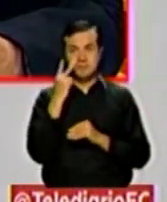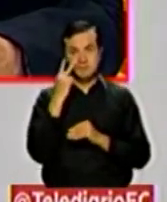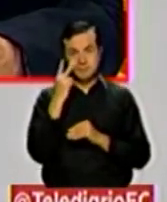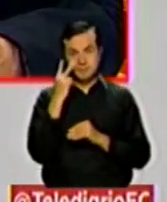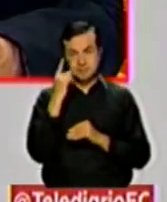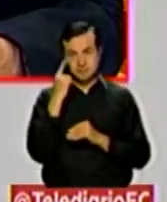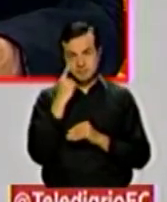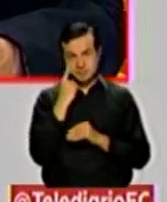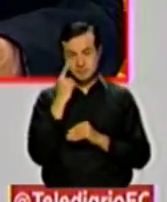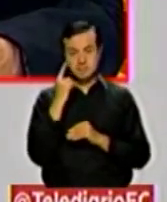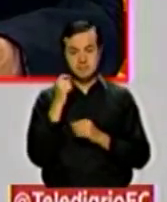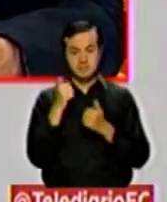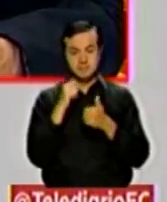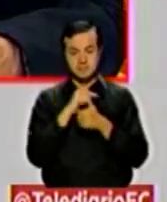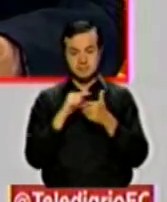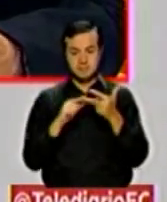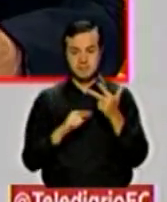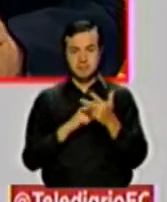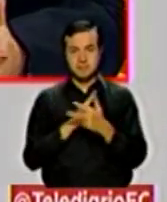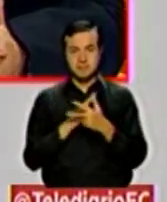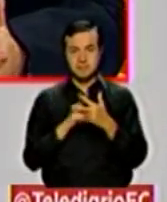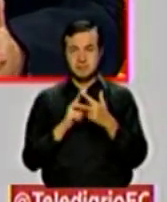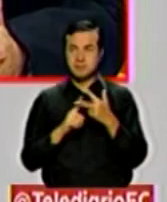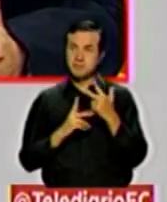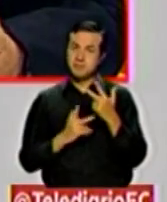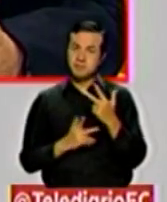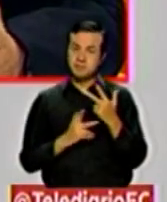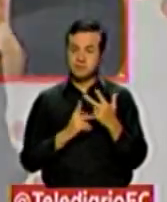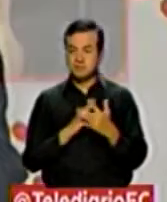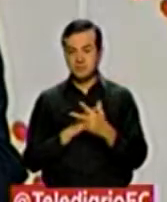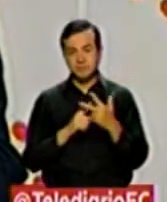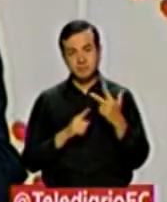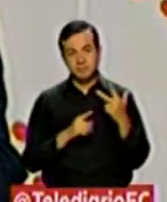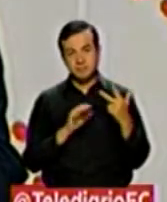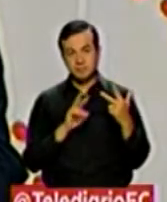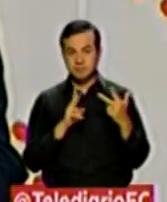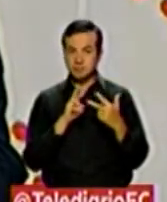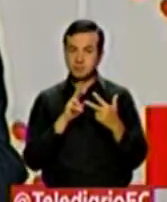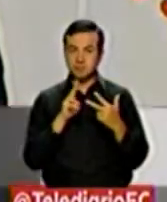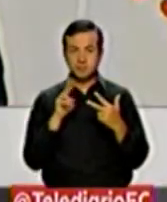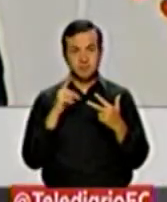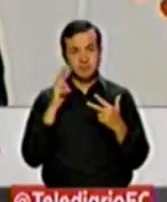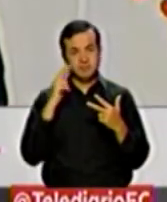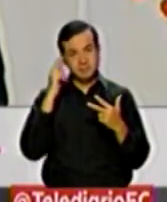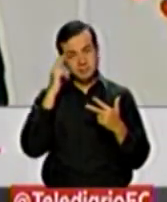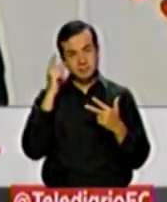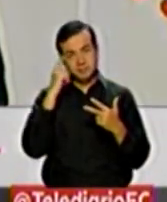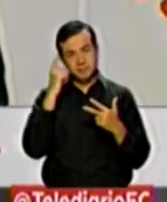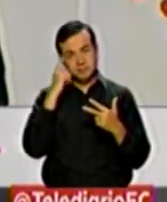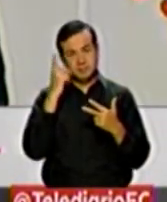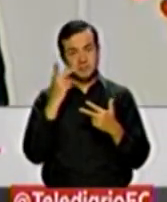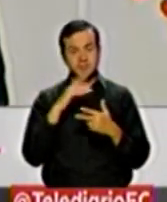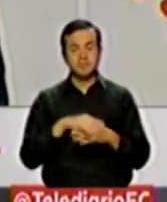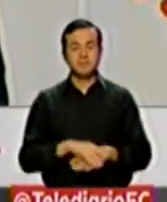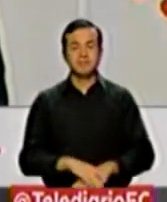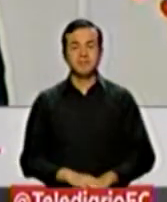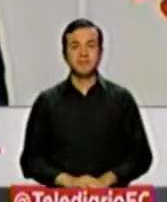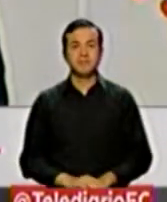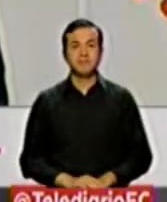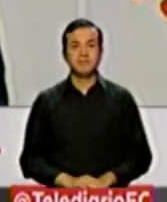a la terna, que las dos había que reflexionar. La una, que